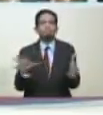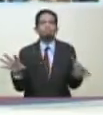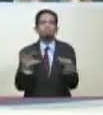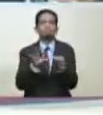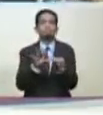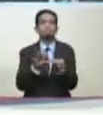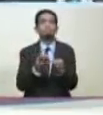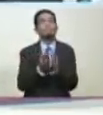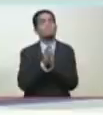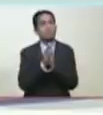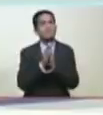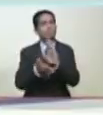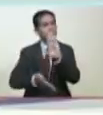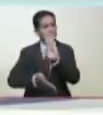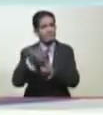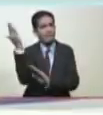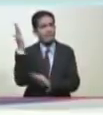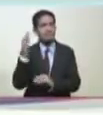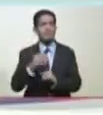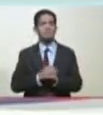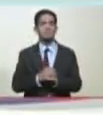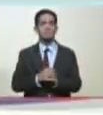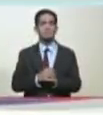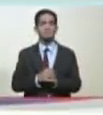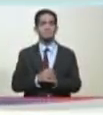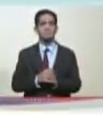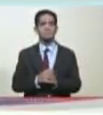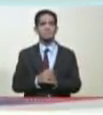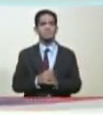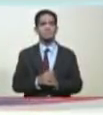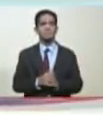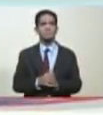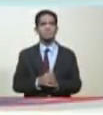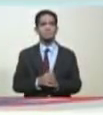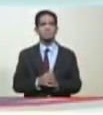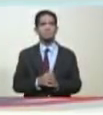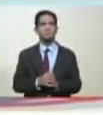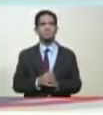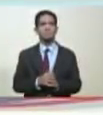Que se vayan del país, 48 horas, señor canciller.